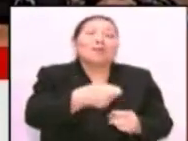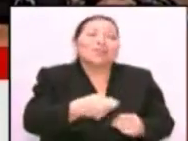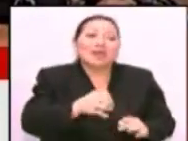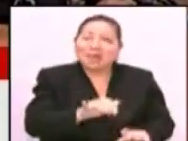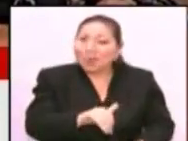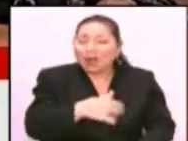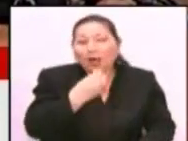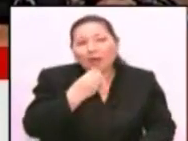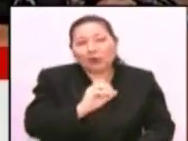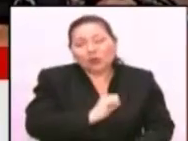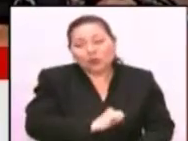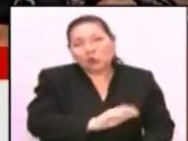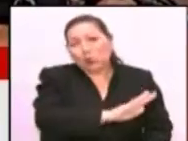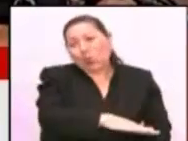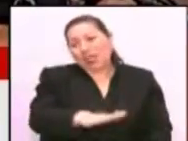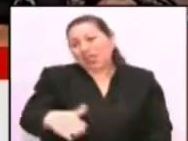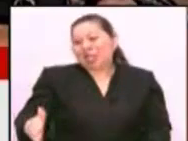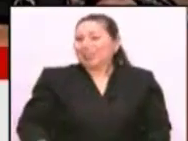el mismo, ¿no?